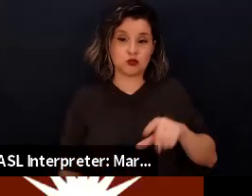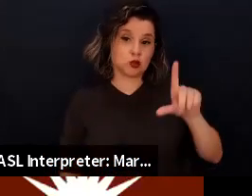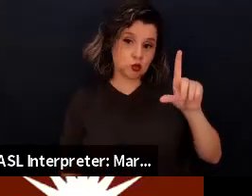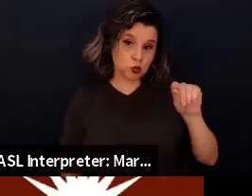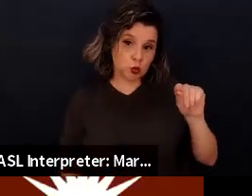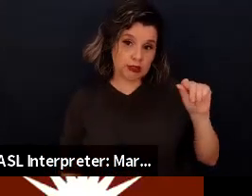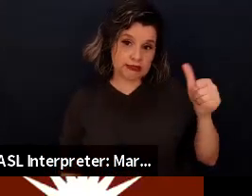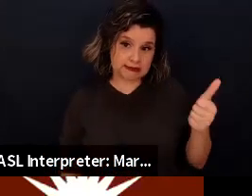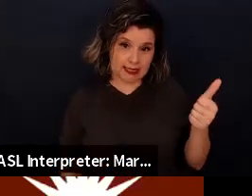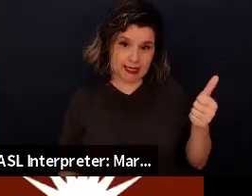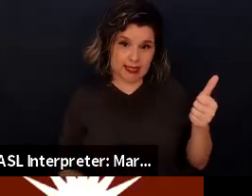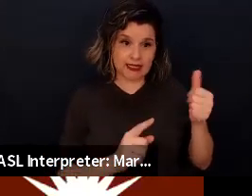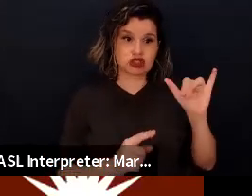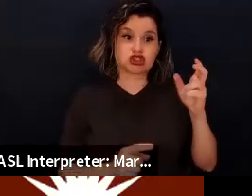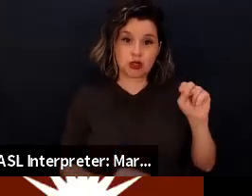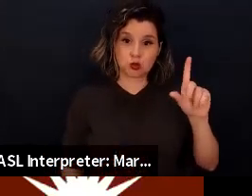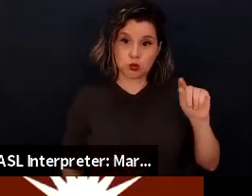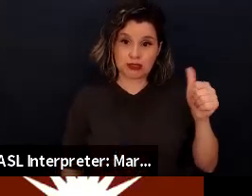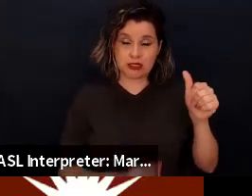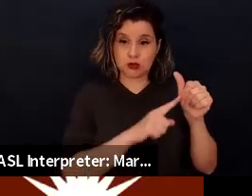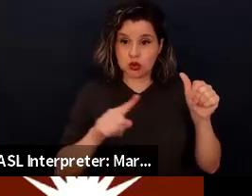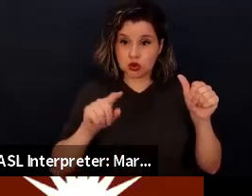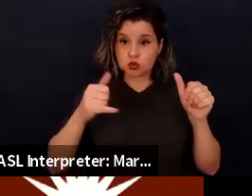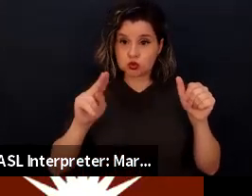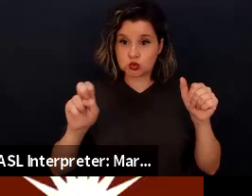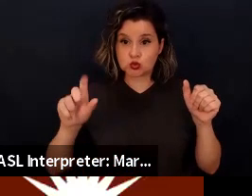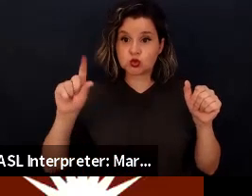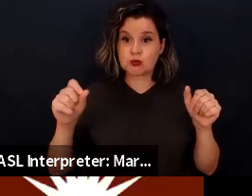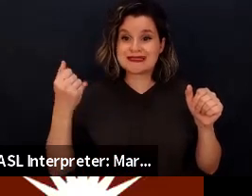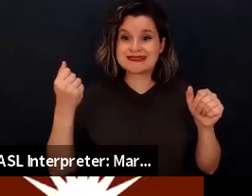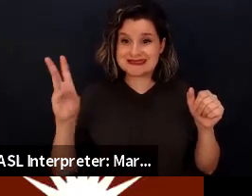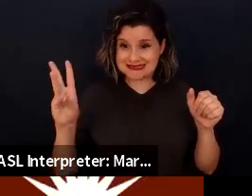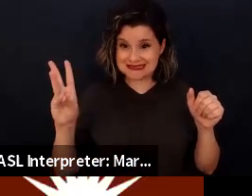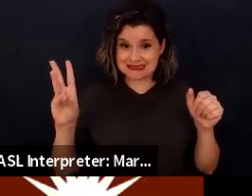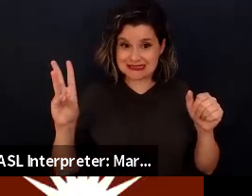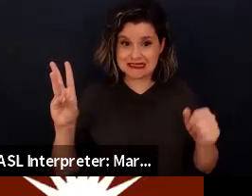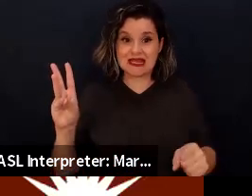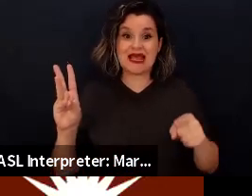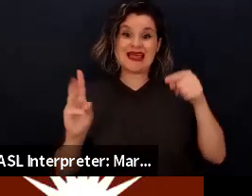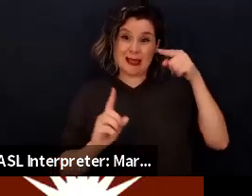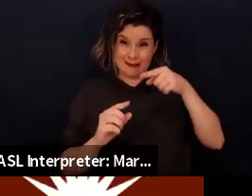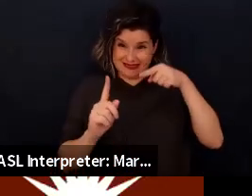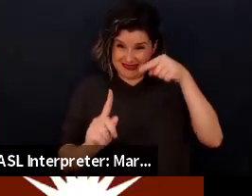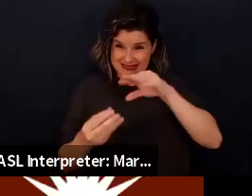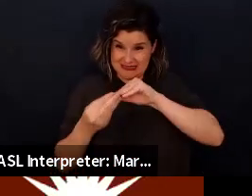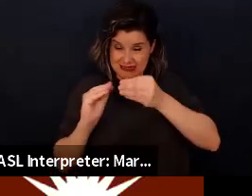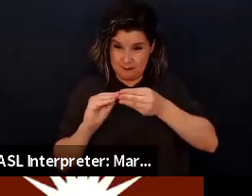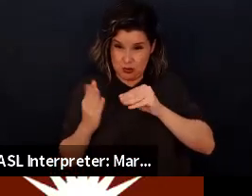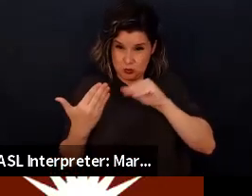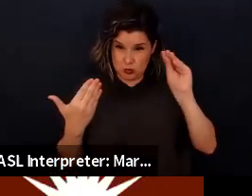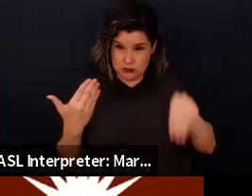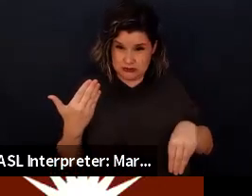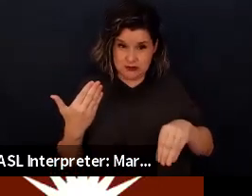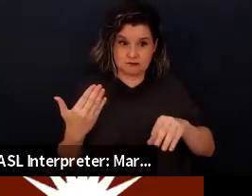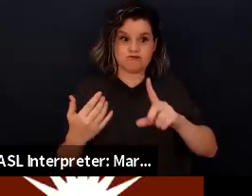a enero del 2010 a julio del 2016. Basado en este número, el porcentaje